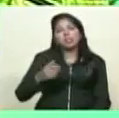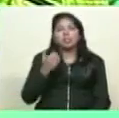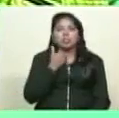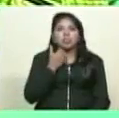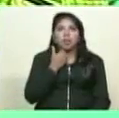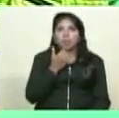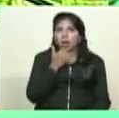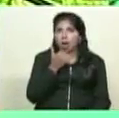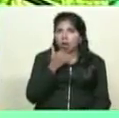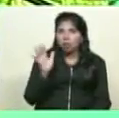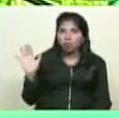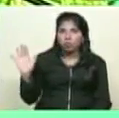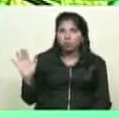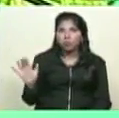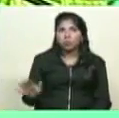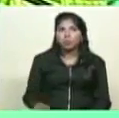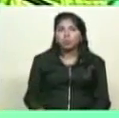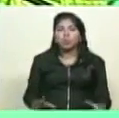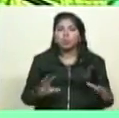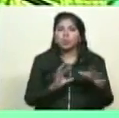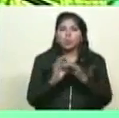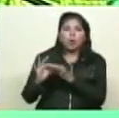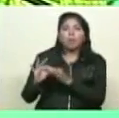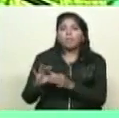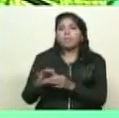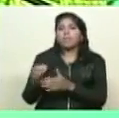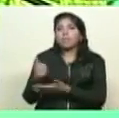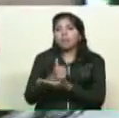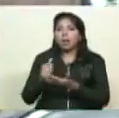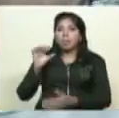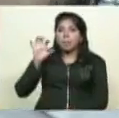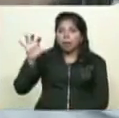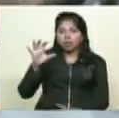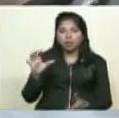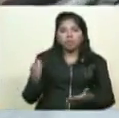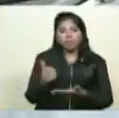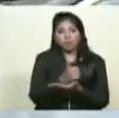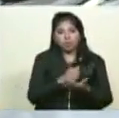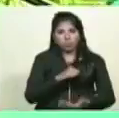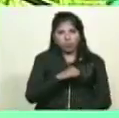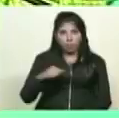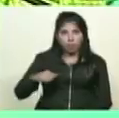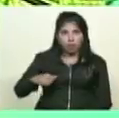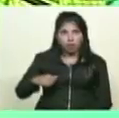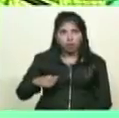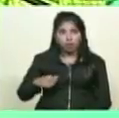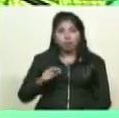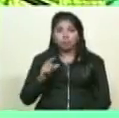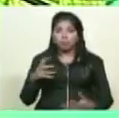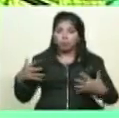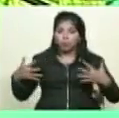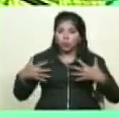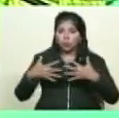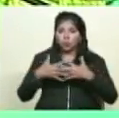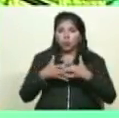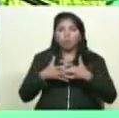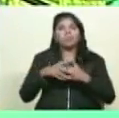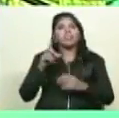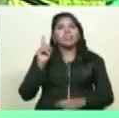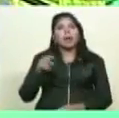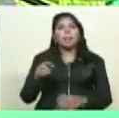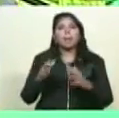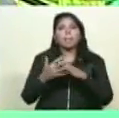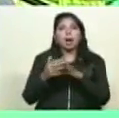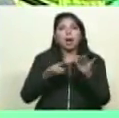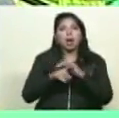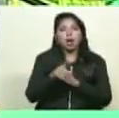articule la farmapatria, las farmacias privadas, pero articule barrio adentro 100%